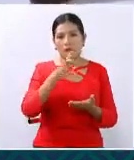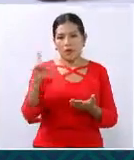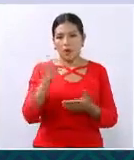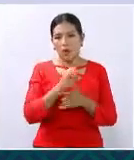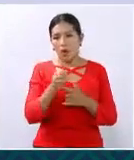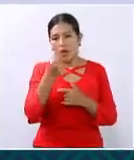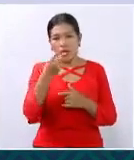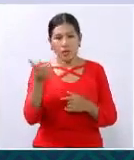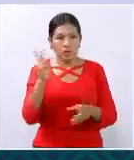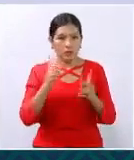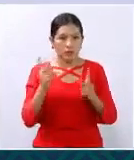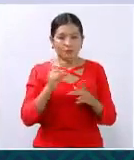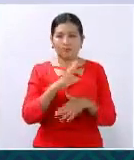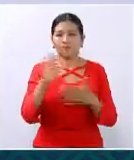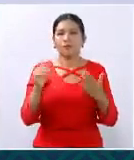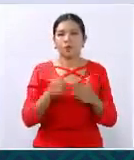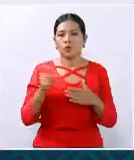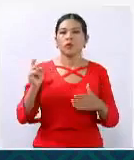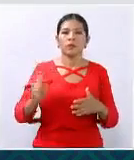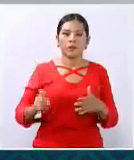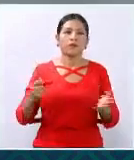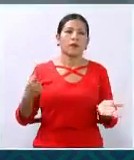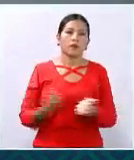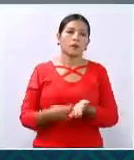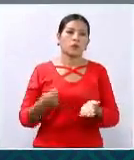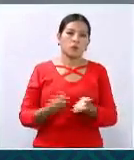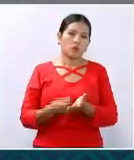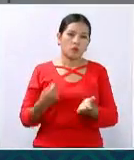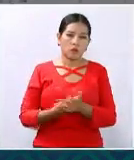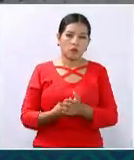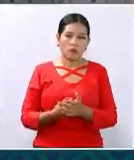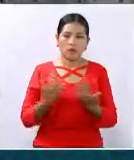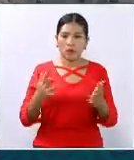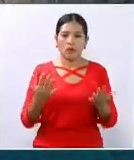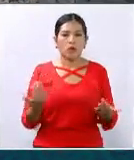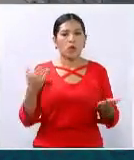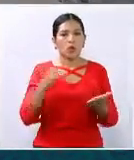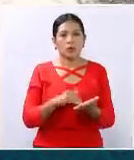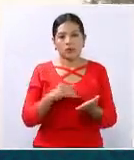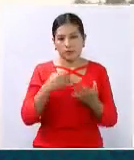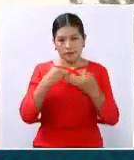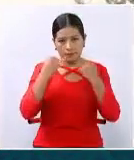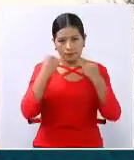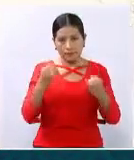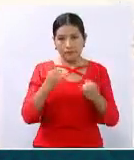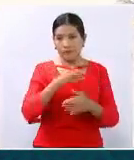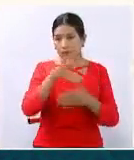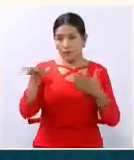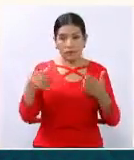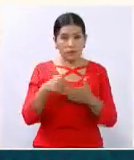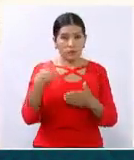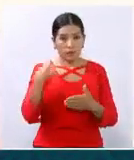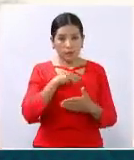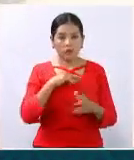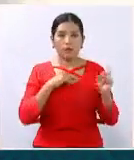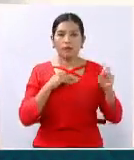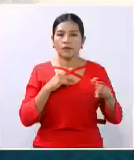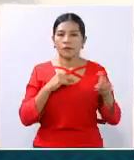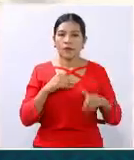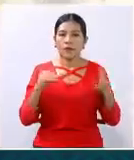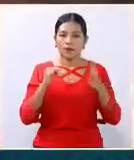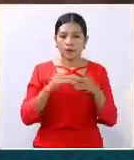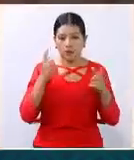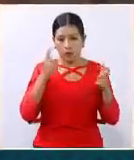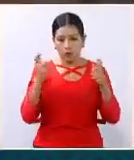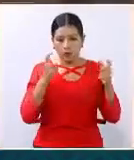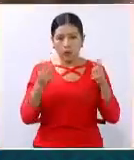personas, esas personas deben ser sancionadas. Por eso vuelvo a recalcar, nosotros tenemos que tener el autocontrol,